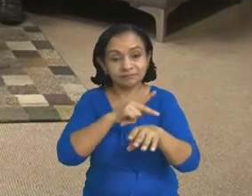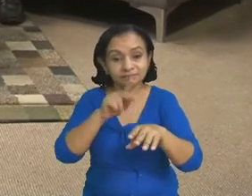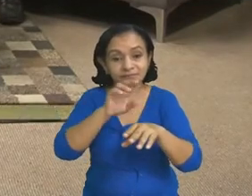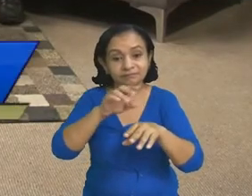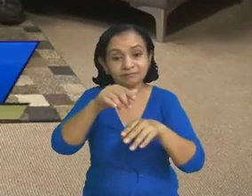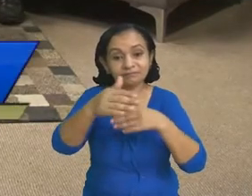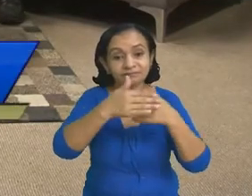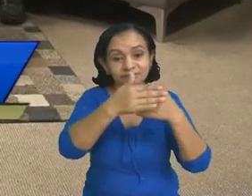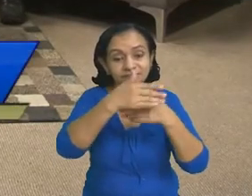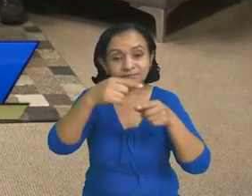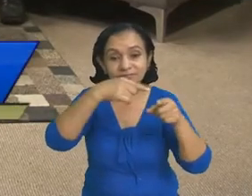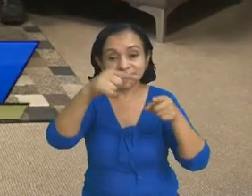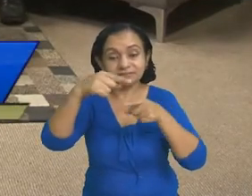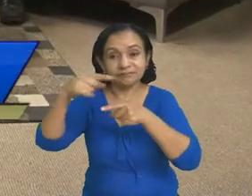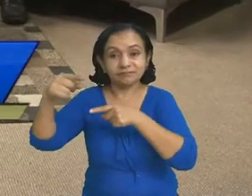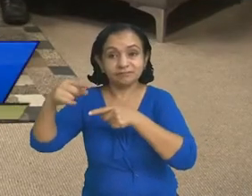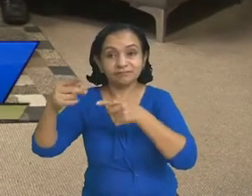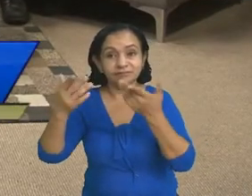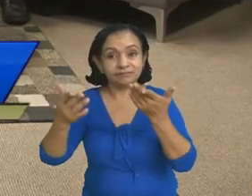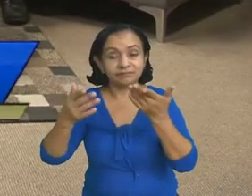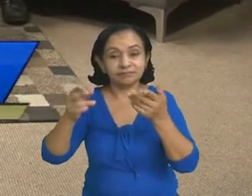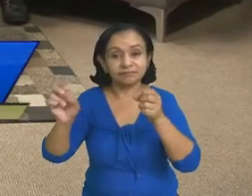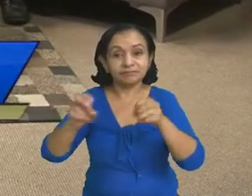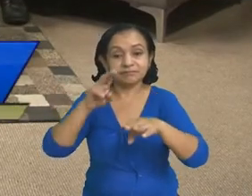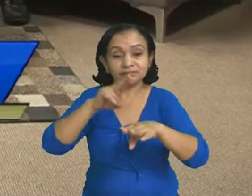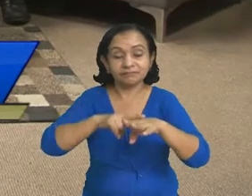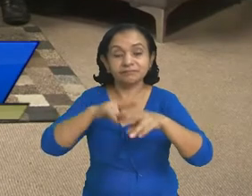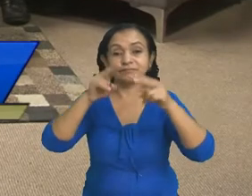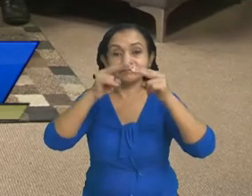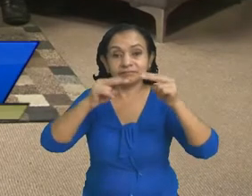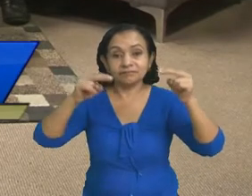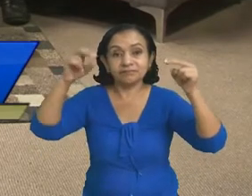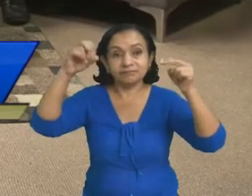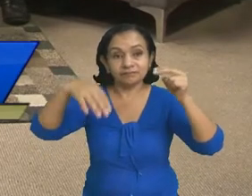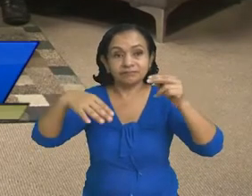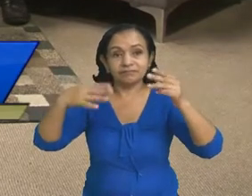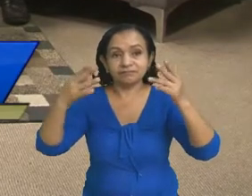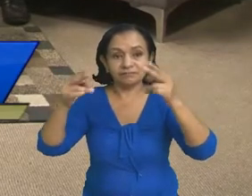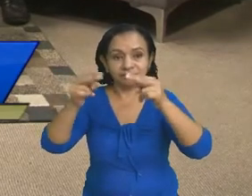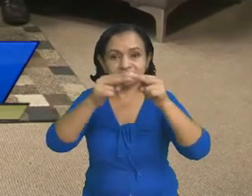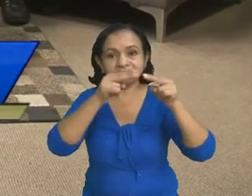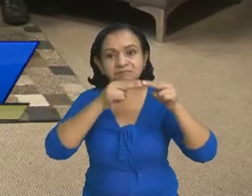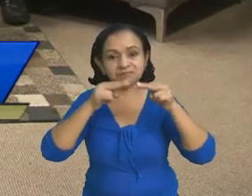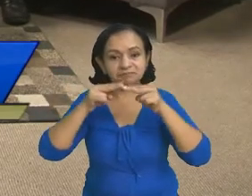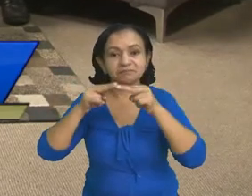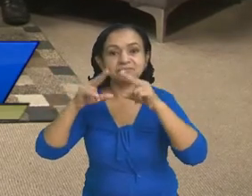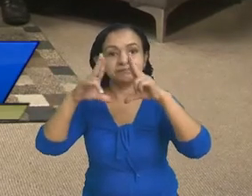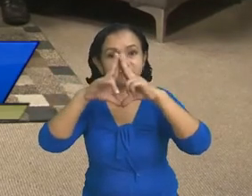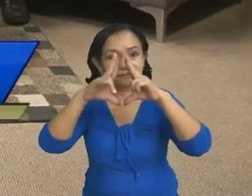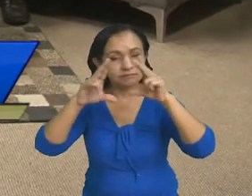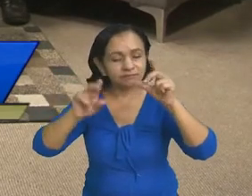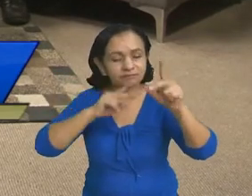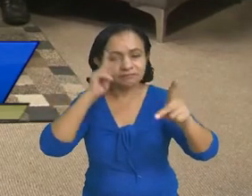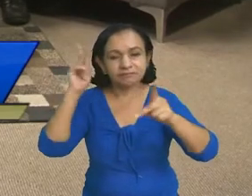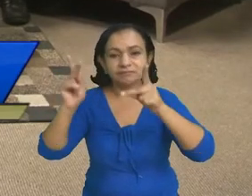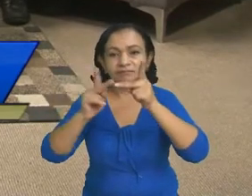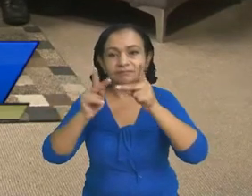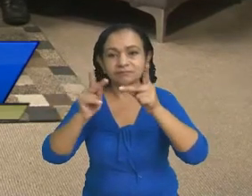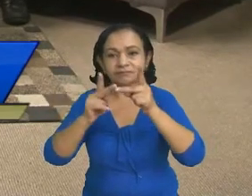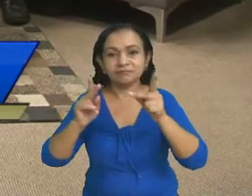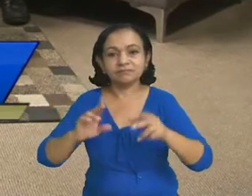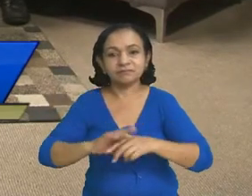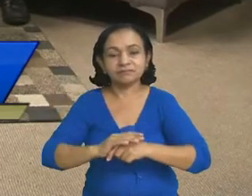significativa, ¿sí?, que no está conectado a lo que es el Sistema Nacional de Transmisión. Ya con esto quedaría interconectado. Ya quería interconectado y